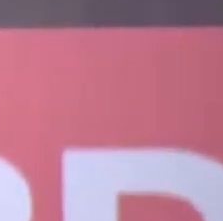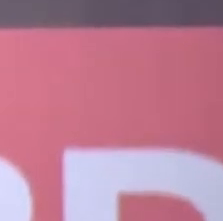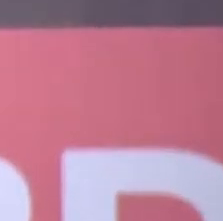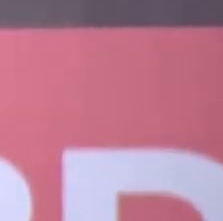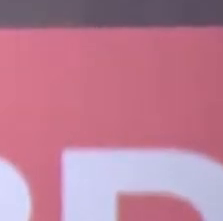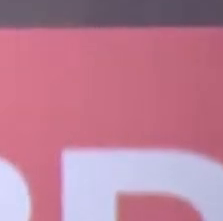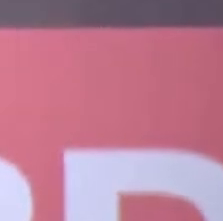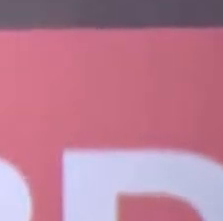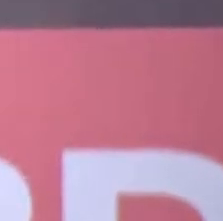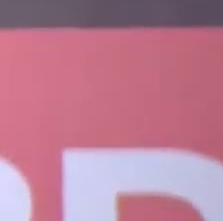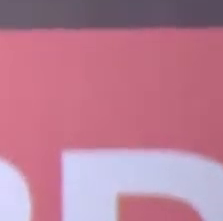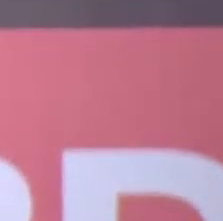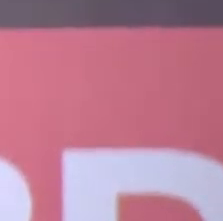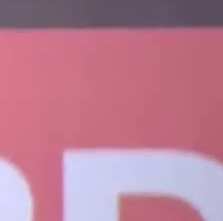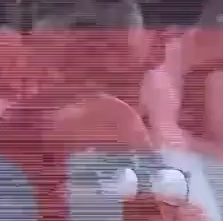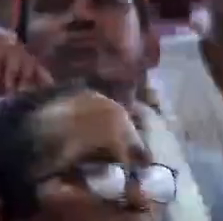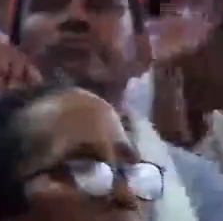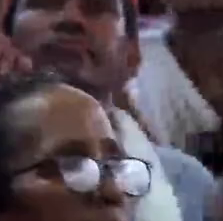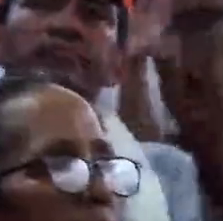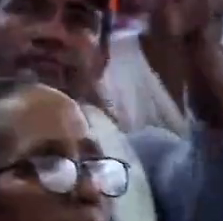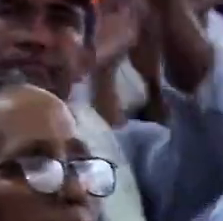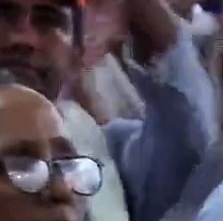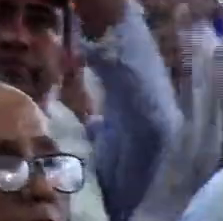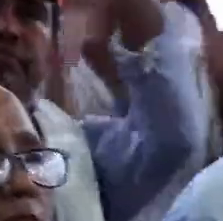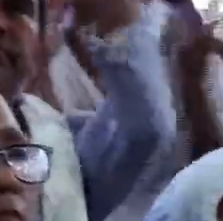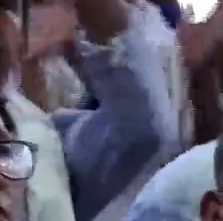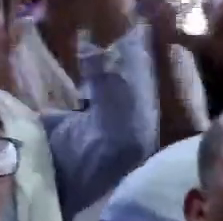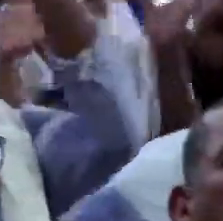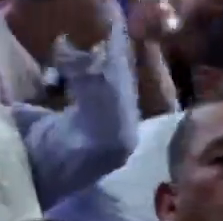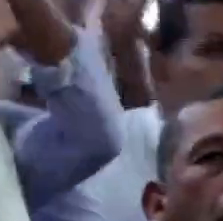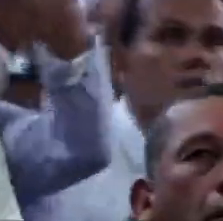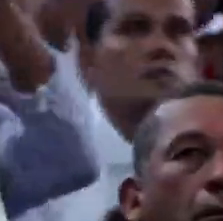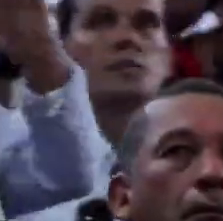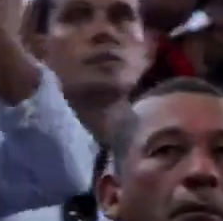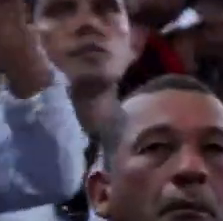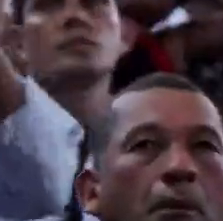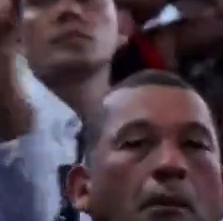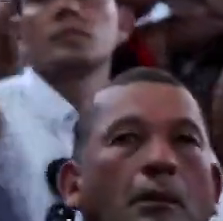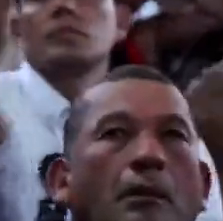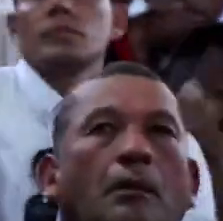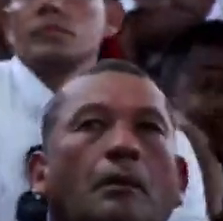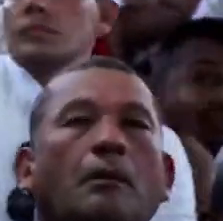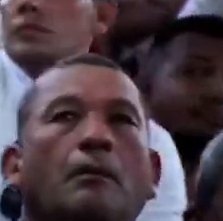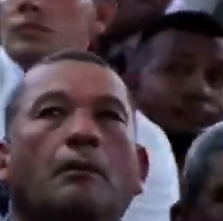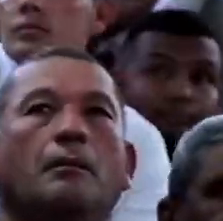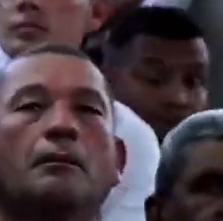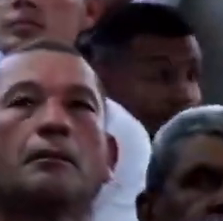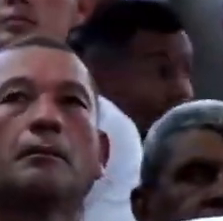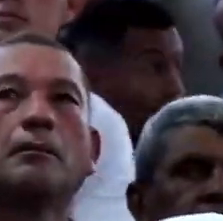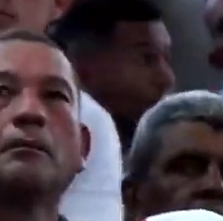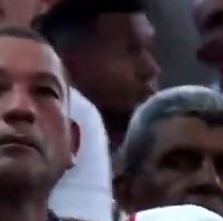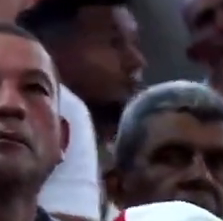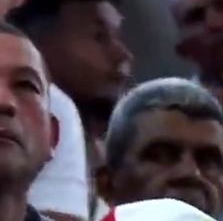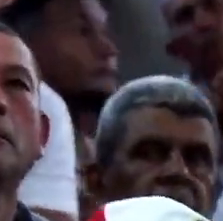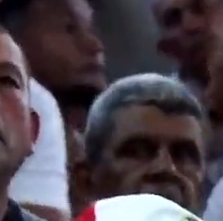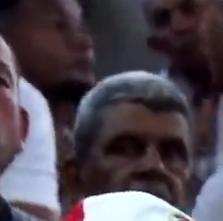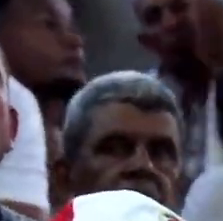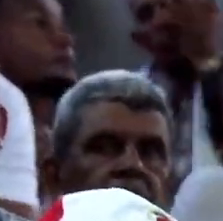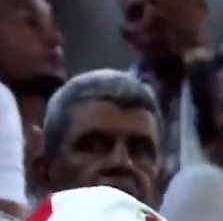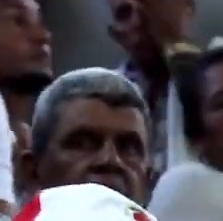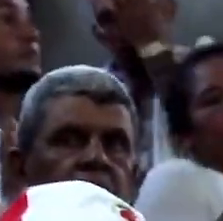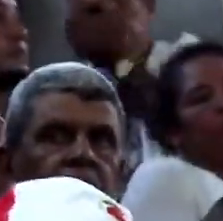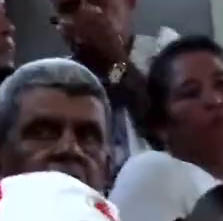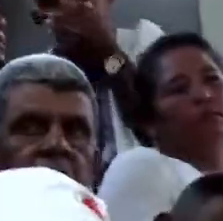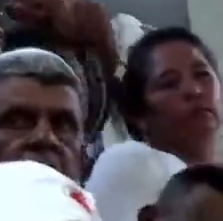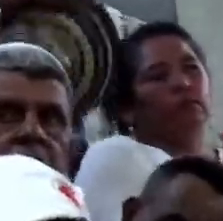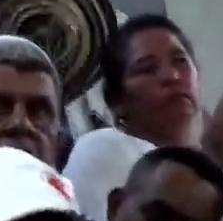por recibirnos y seguimos firme trabajando hasta que la dignidad se haga costumbre para el